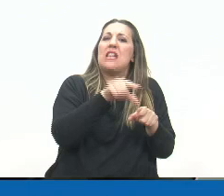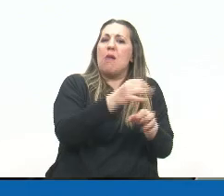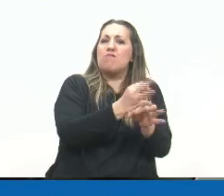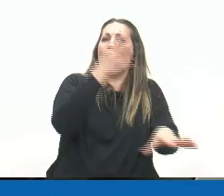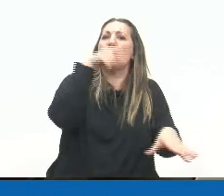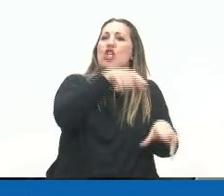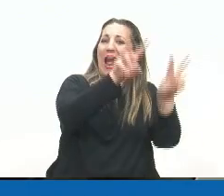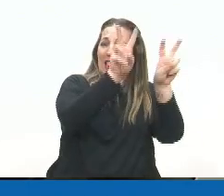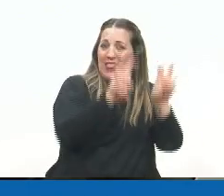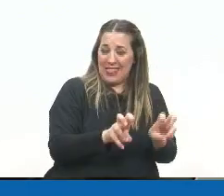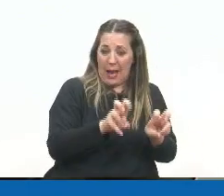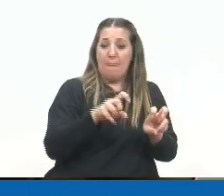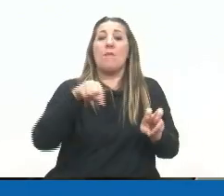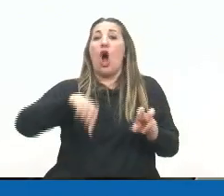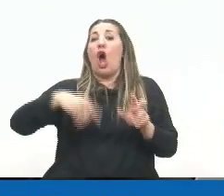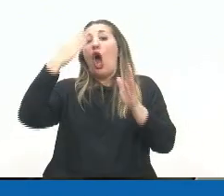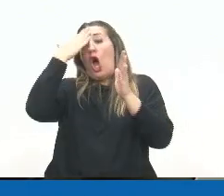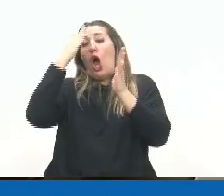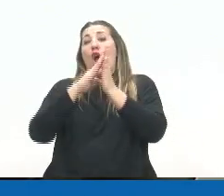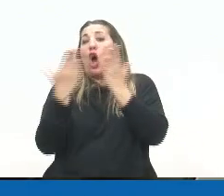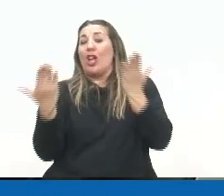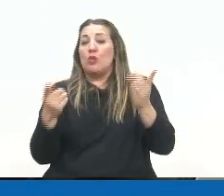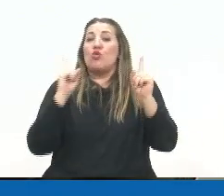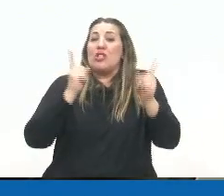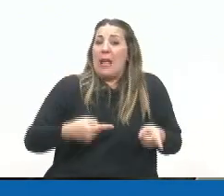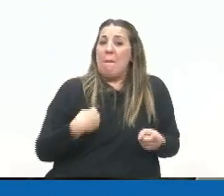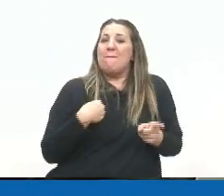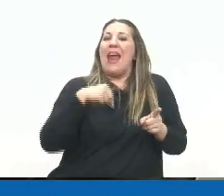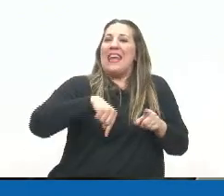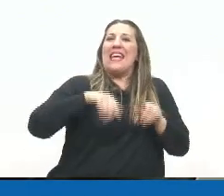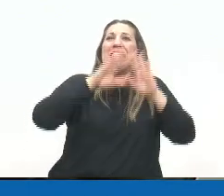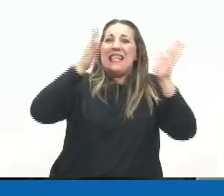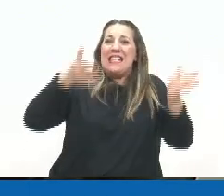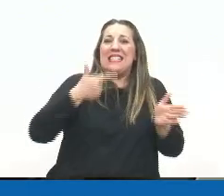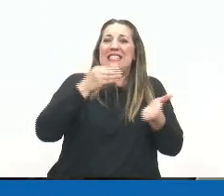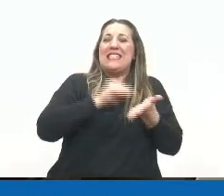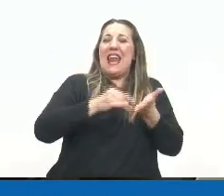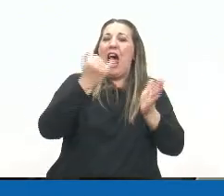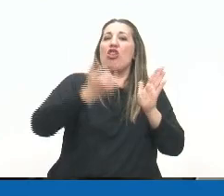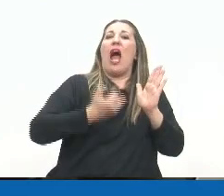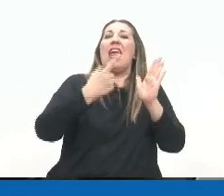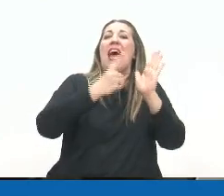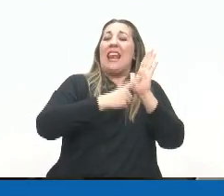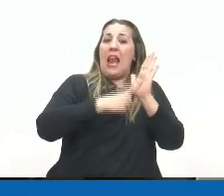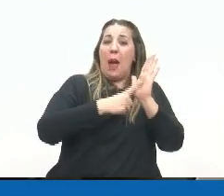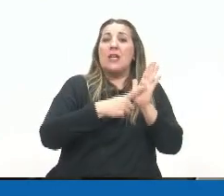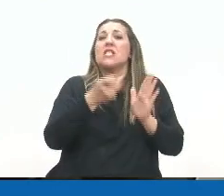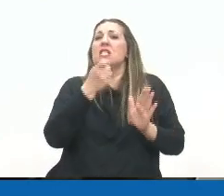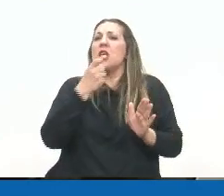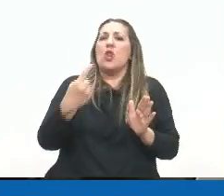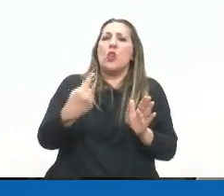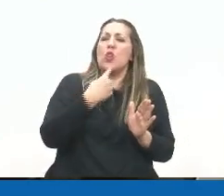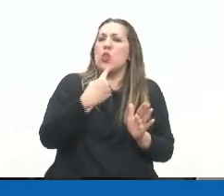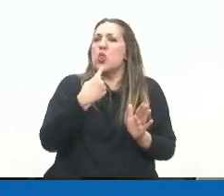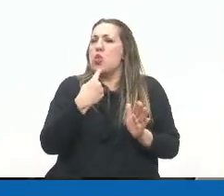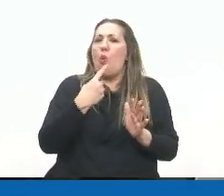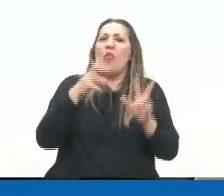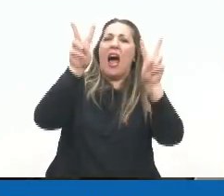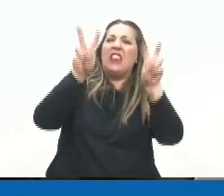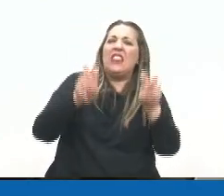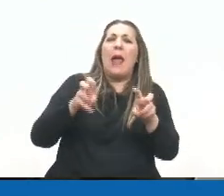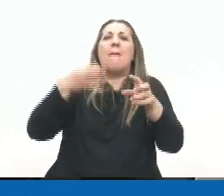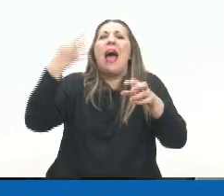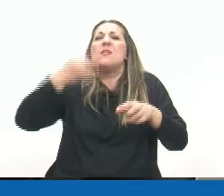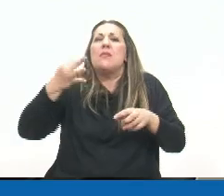en la Constitución como nuestro reglamento el caso en el que se dé incertidumbre acerca de cuestiones técnicas